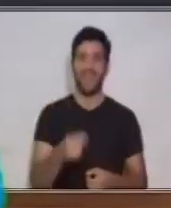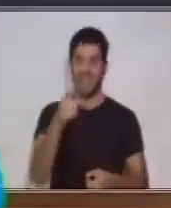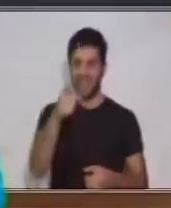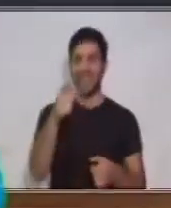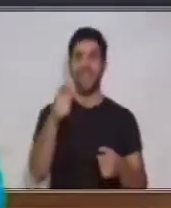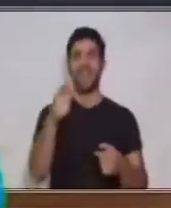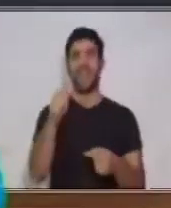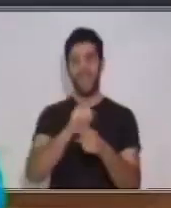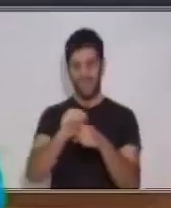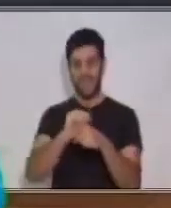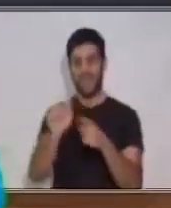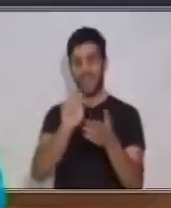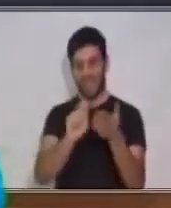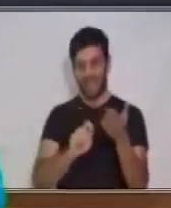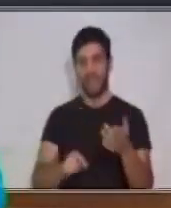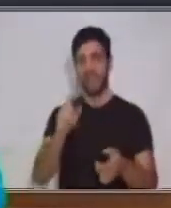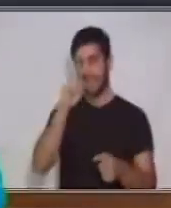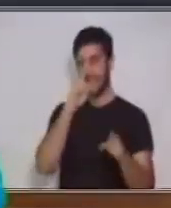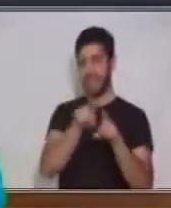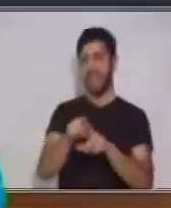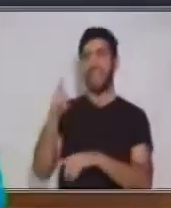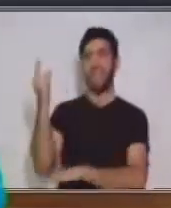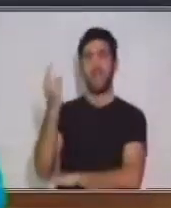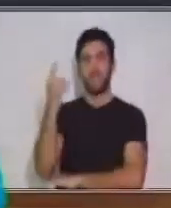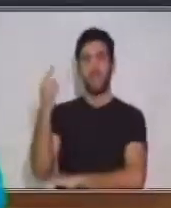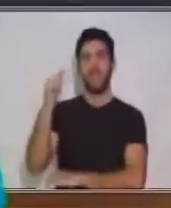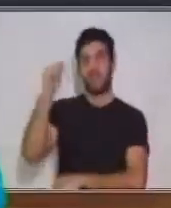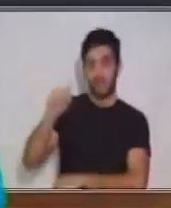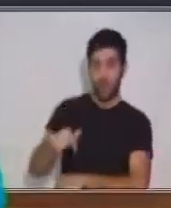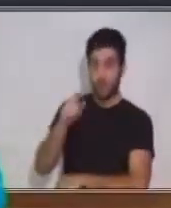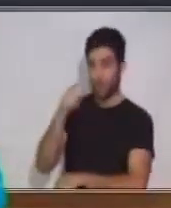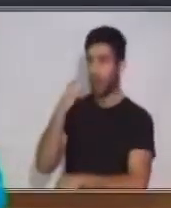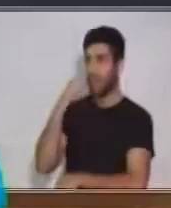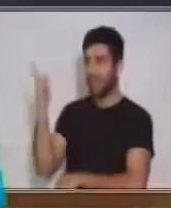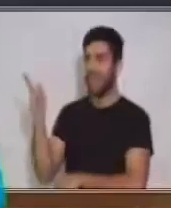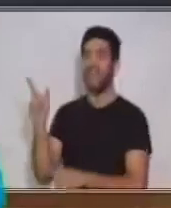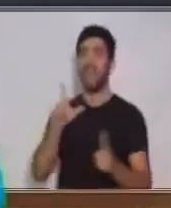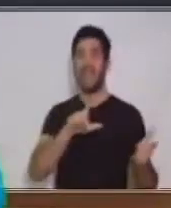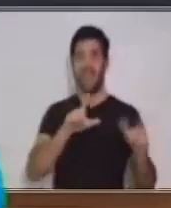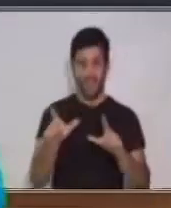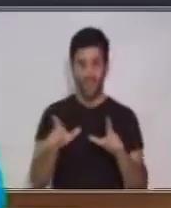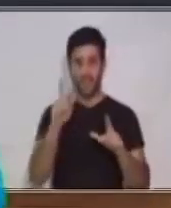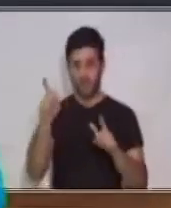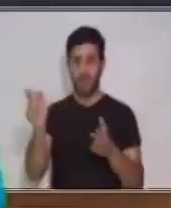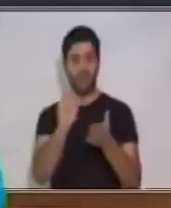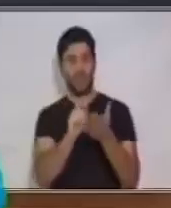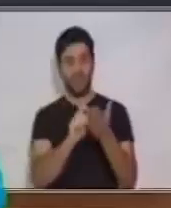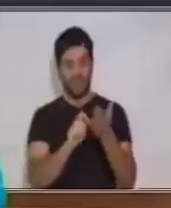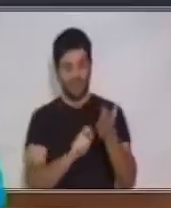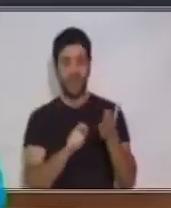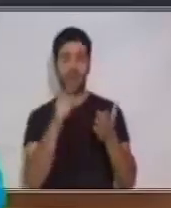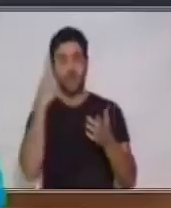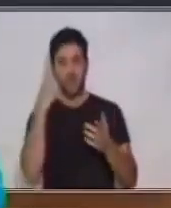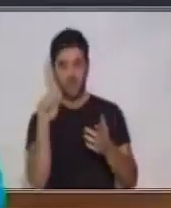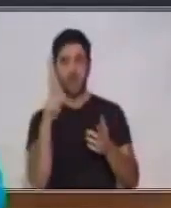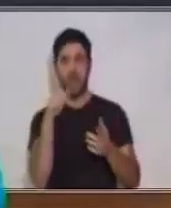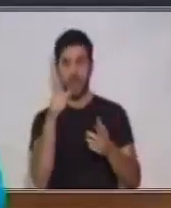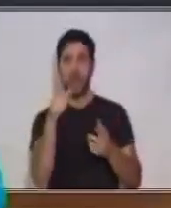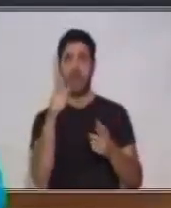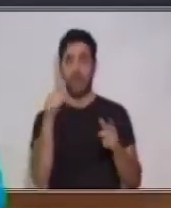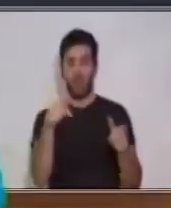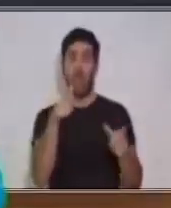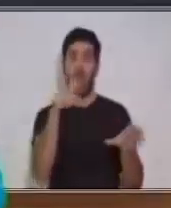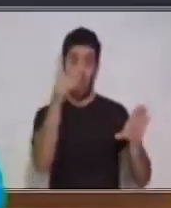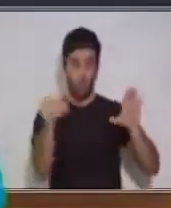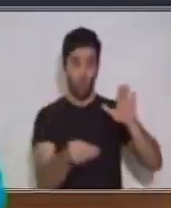importante que lo que trabajemos el día de hoy lo tengas al alcance en las próximas dos